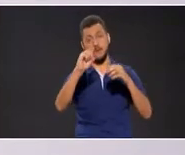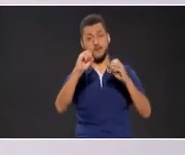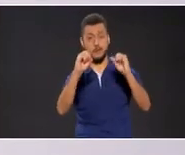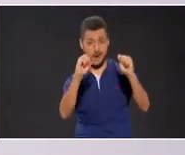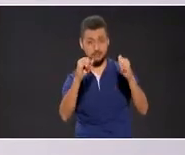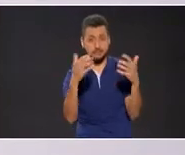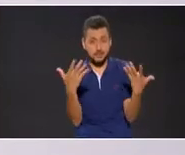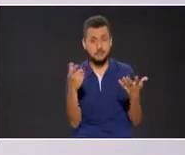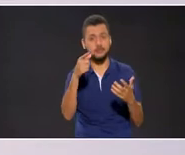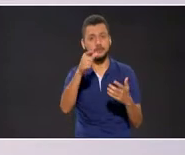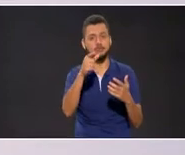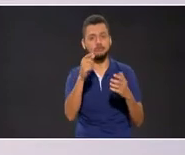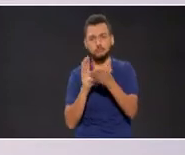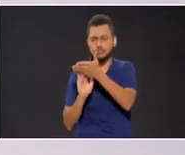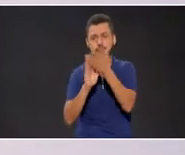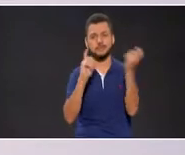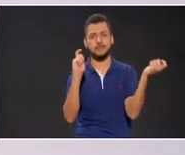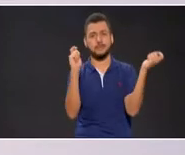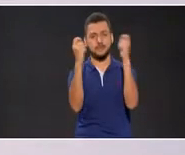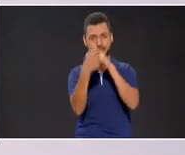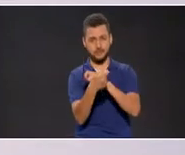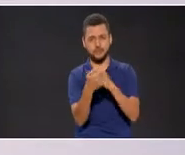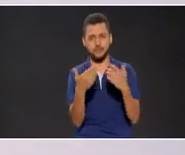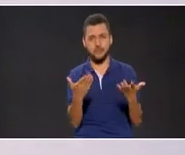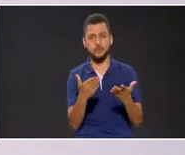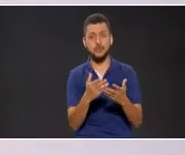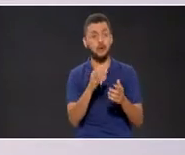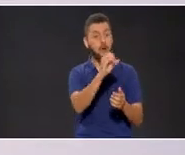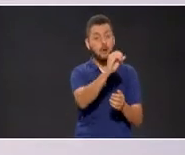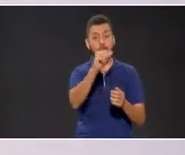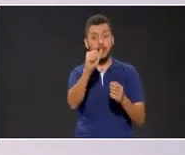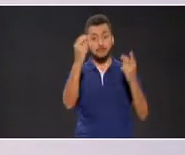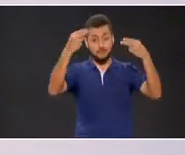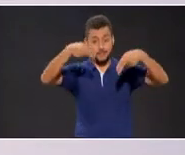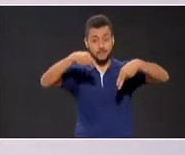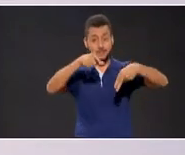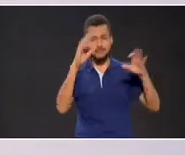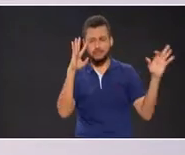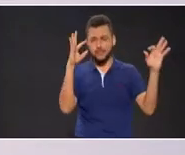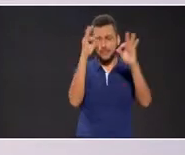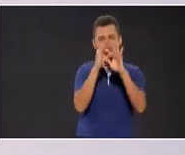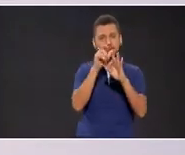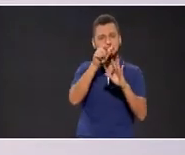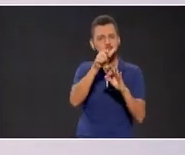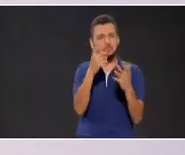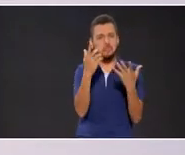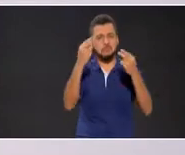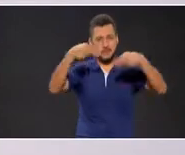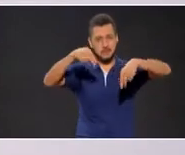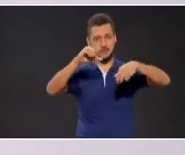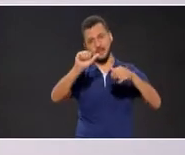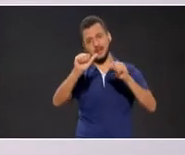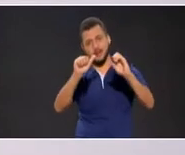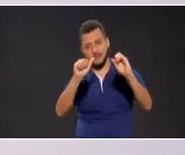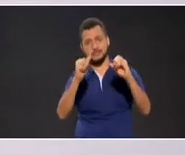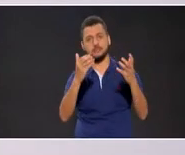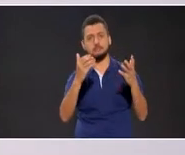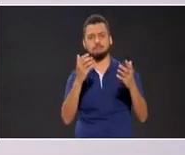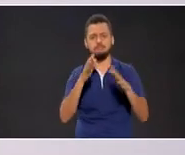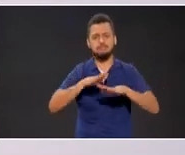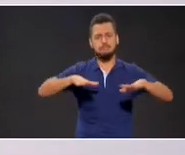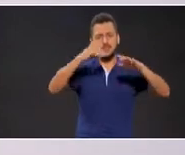distintas dimensiones entre ellas la violencia basada en género trabajaremos arduamente por lograr la separación de esa idea en la